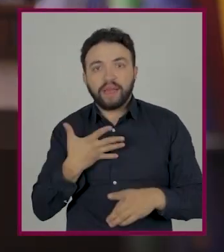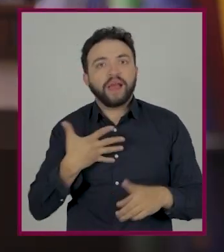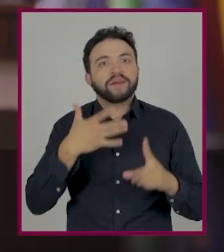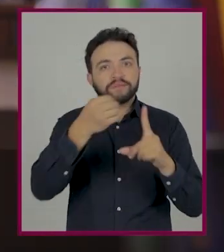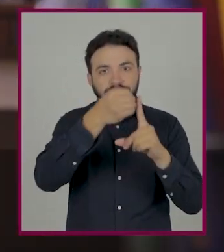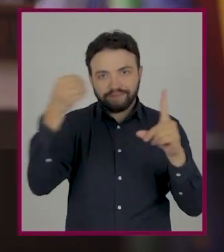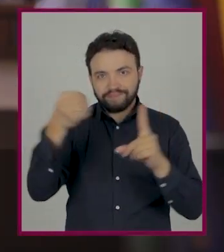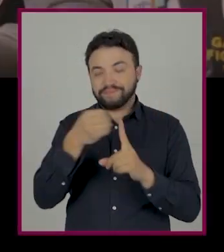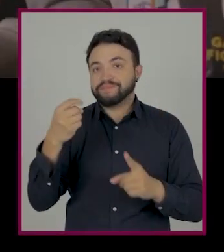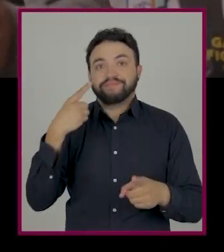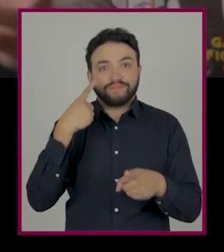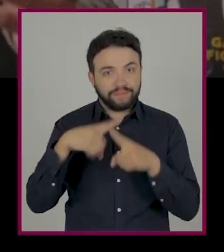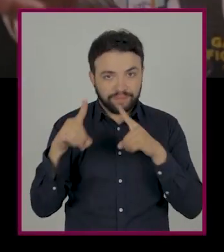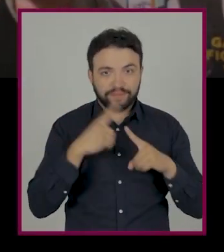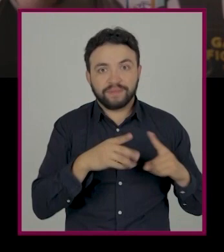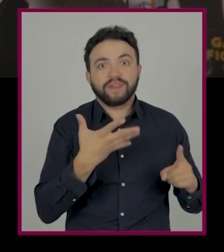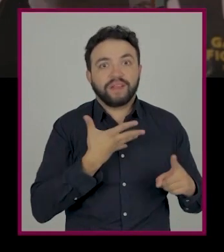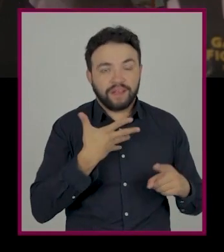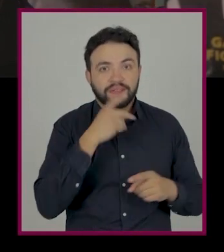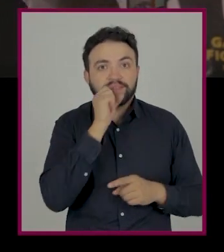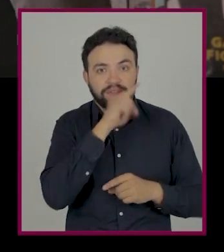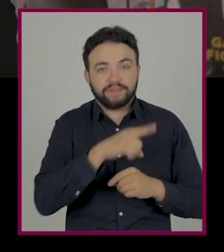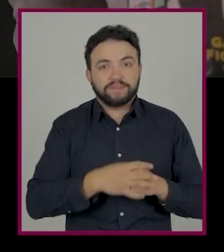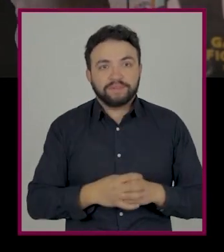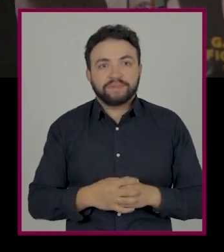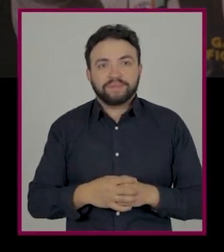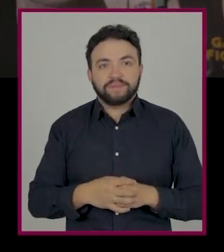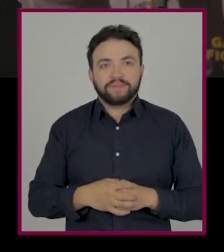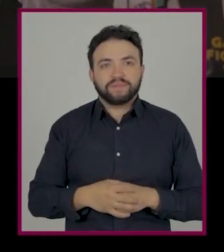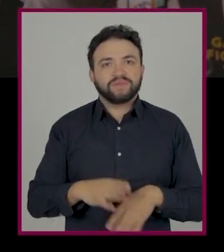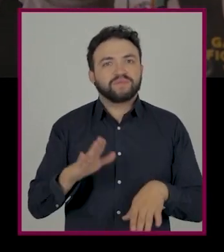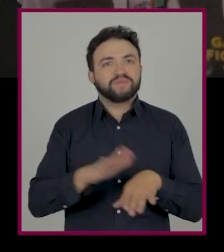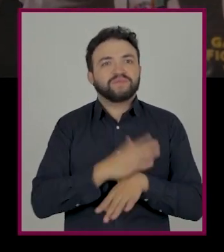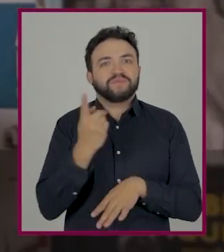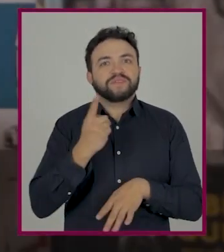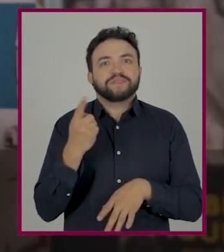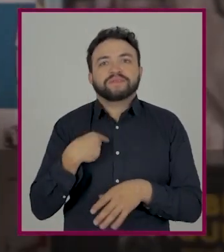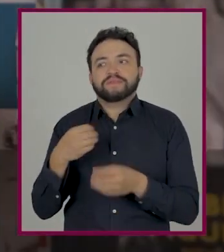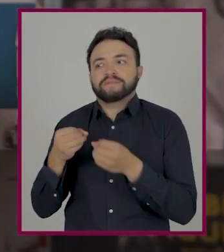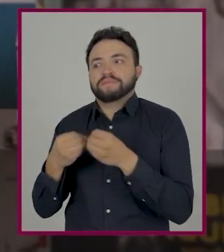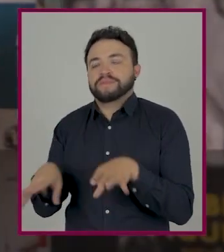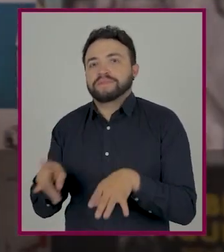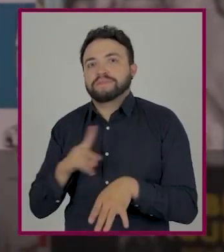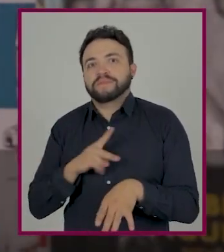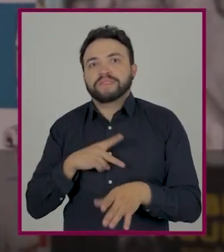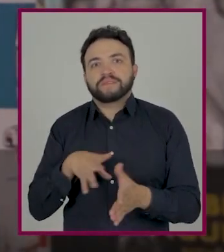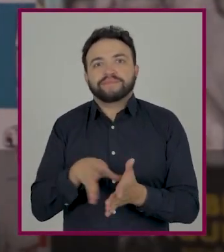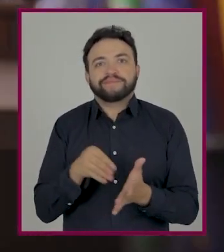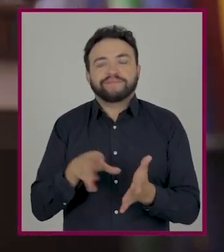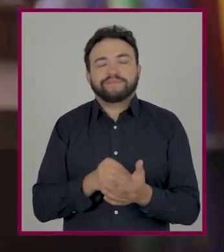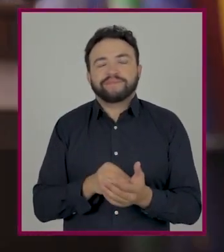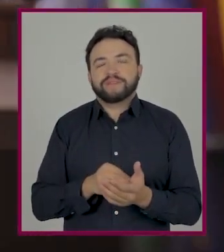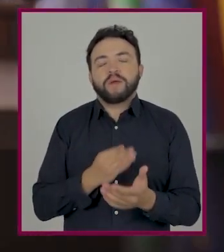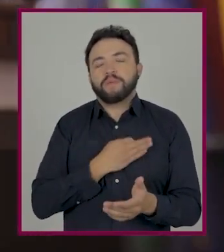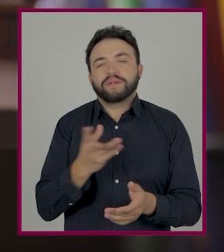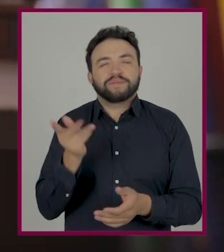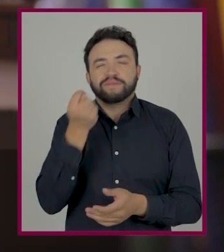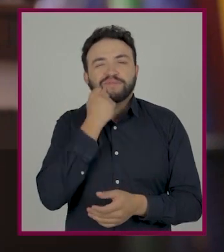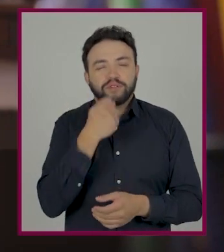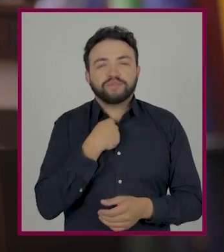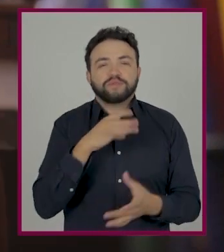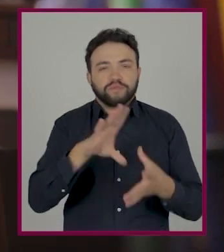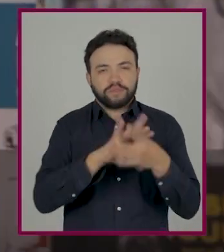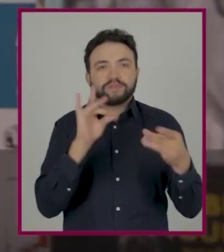de organizadores que hay? Claro, claro. Y los tipos de organizadores que hay... porque perdí mis hojas. Bueno,